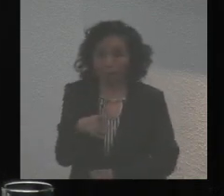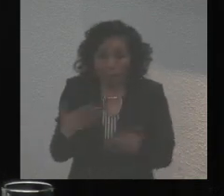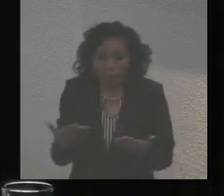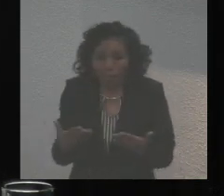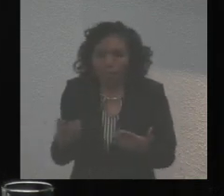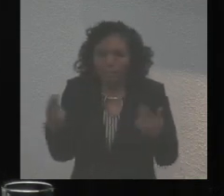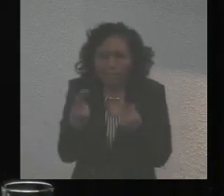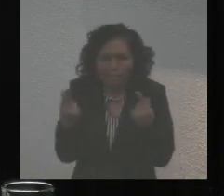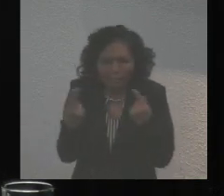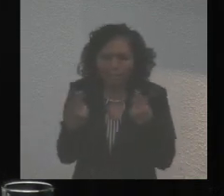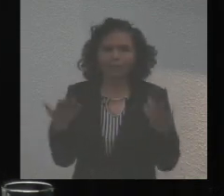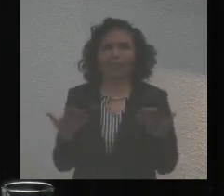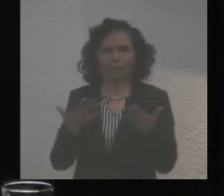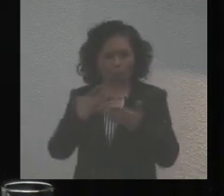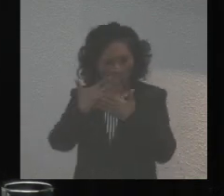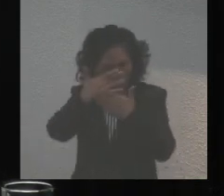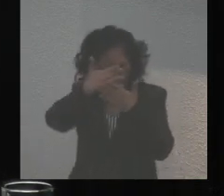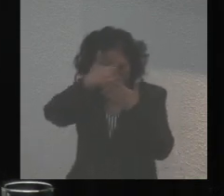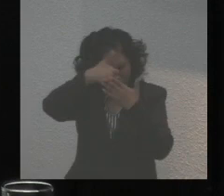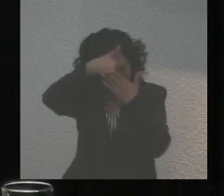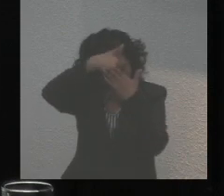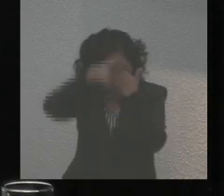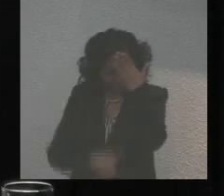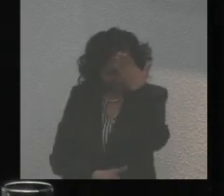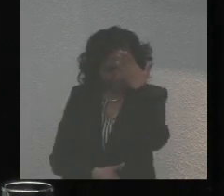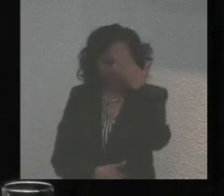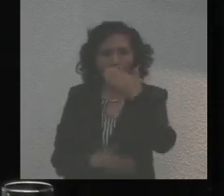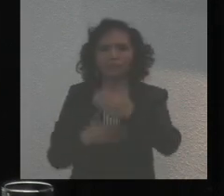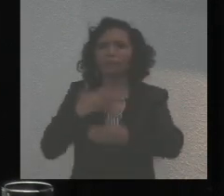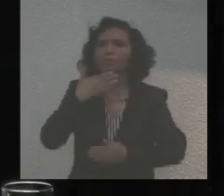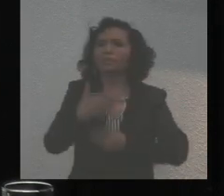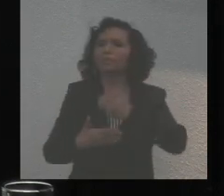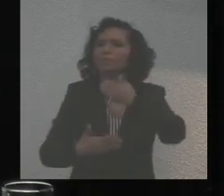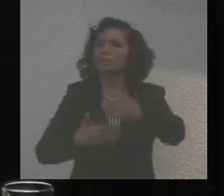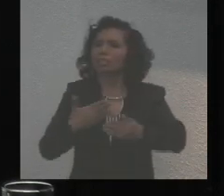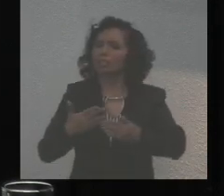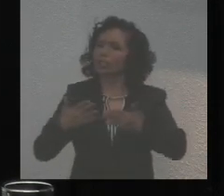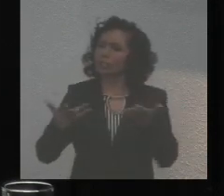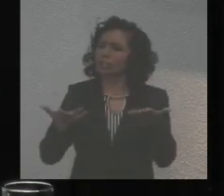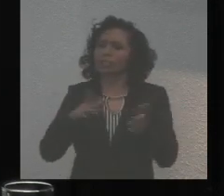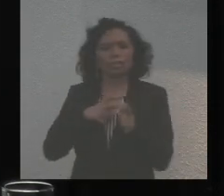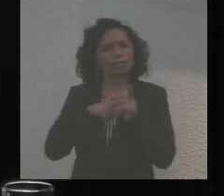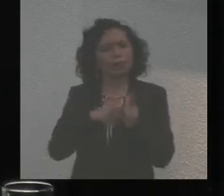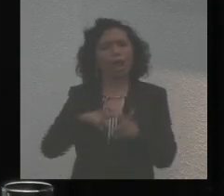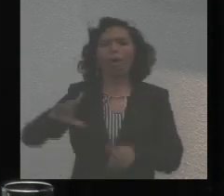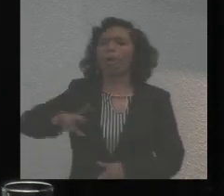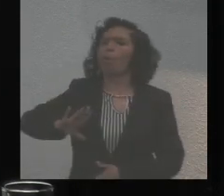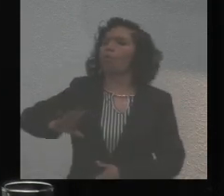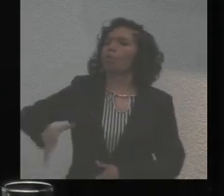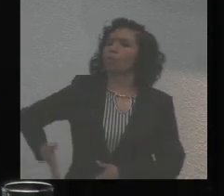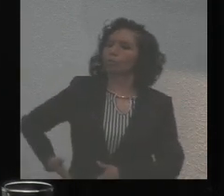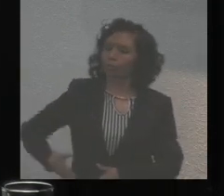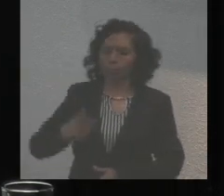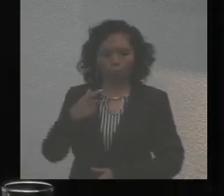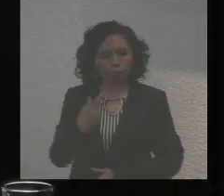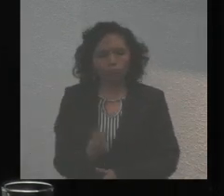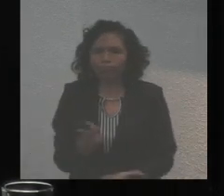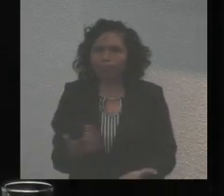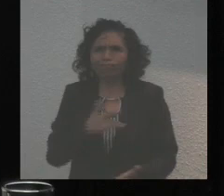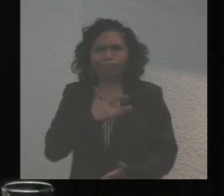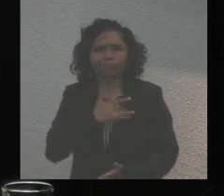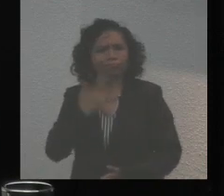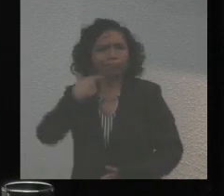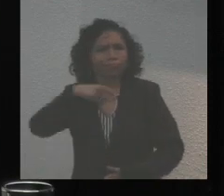necesitamos profundizarlo mucho más para seguir estando tan orgullosos de él. Un sentido quintanarroense en donde hay